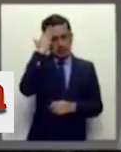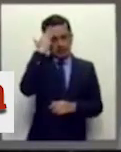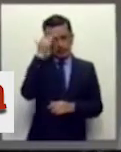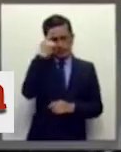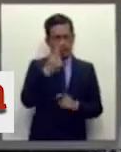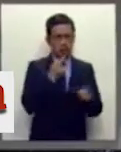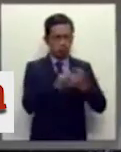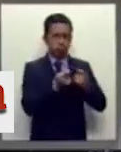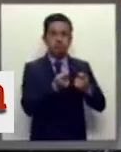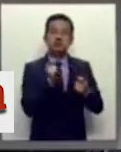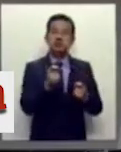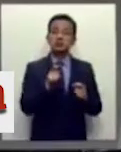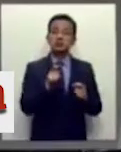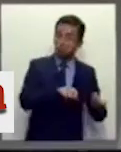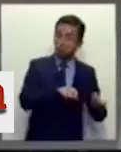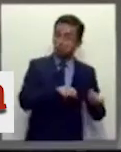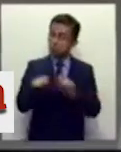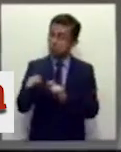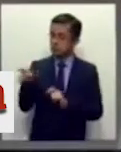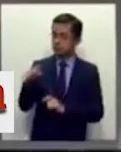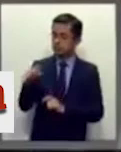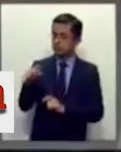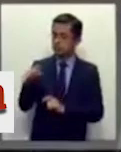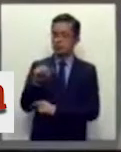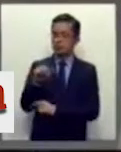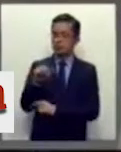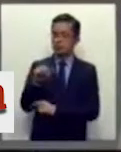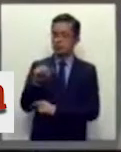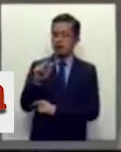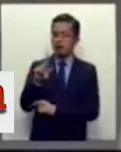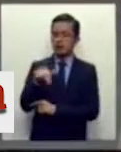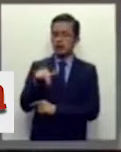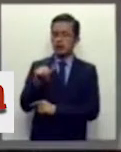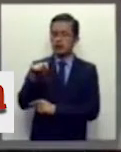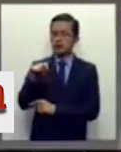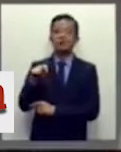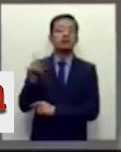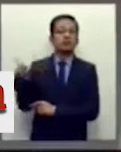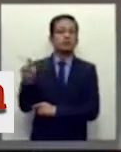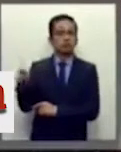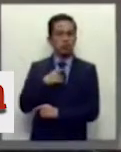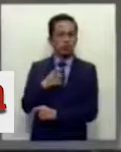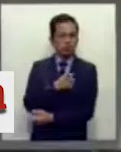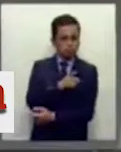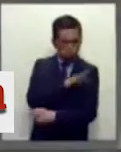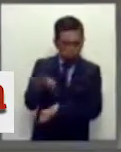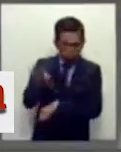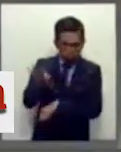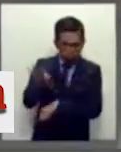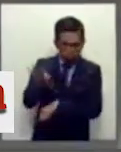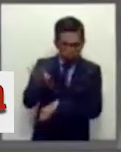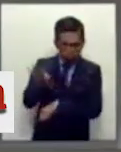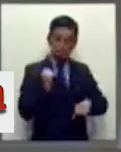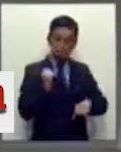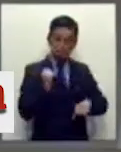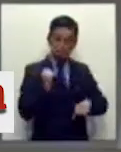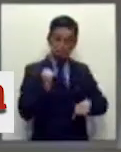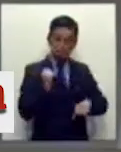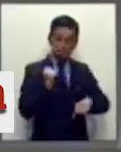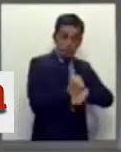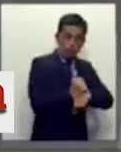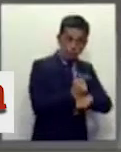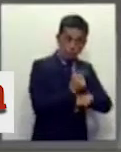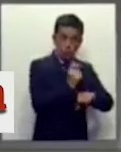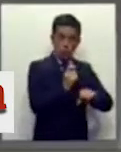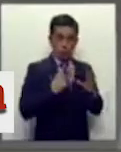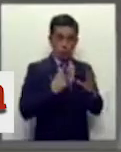la SEMARNAT el plazo de un año entre el derecho de creación del área, la presentación de su